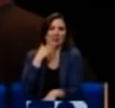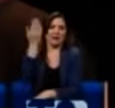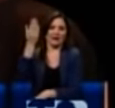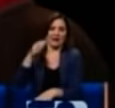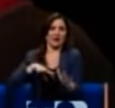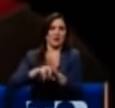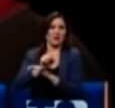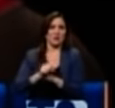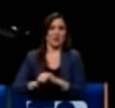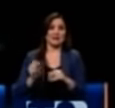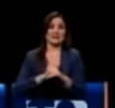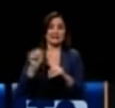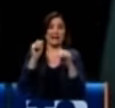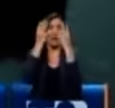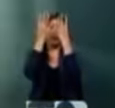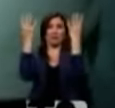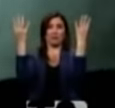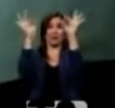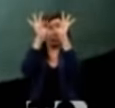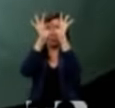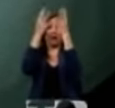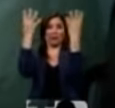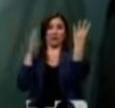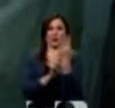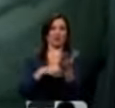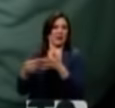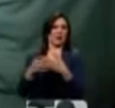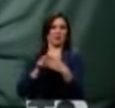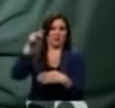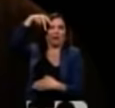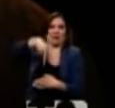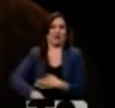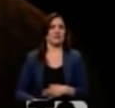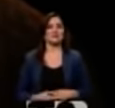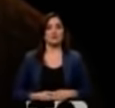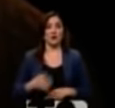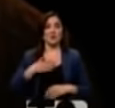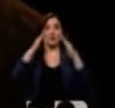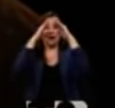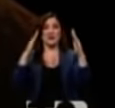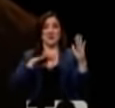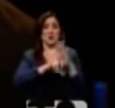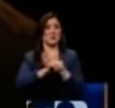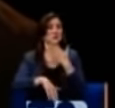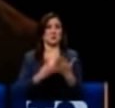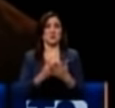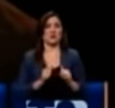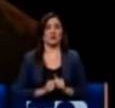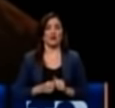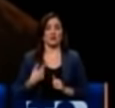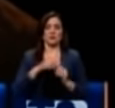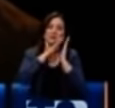y que tienen incluso un cercado eléctrico. Me robaron todo lo que teníamos ahí en la casa. Fue por la madrugada que nadie sintió. No sé qué nos